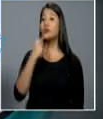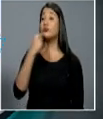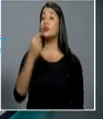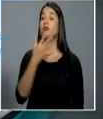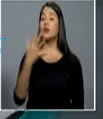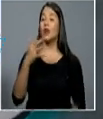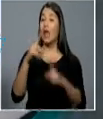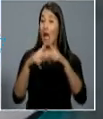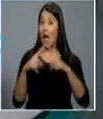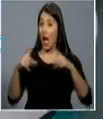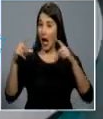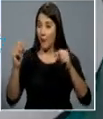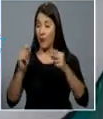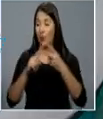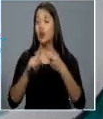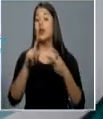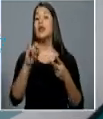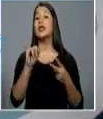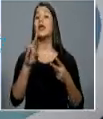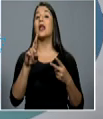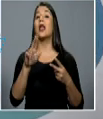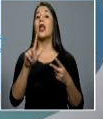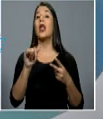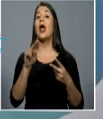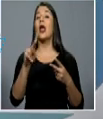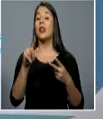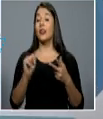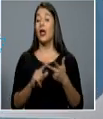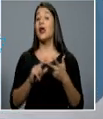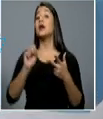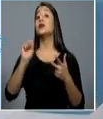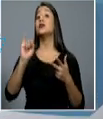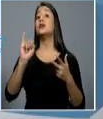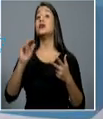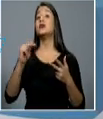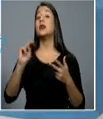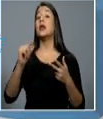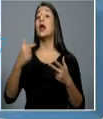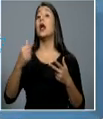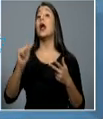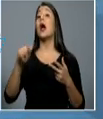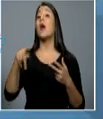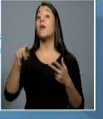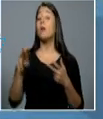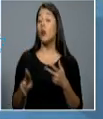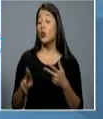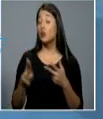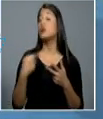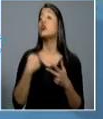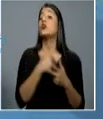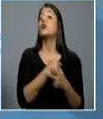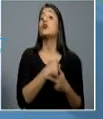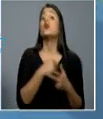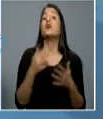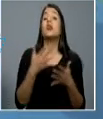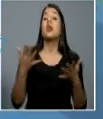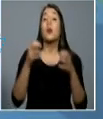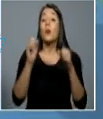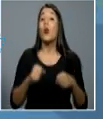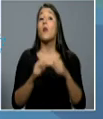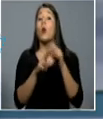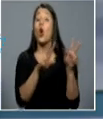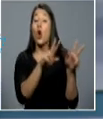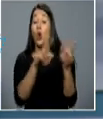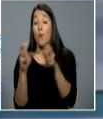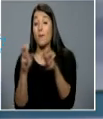que Japón, Islandia y Singapur tienen las mejores condiciones. ¿Qué podríamos copiar nosotros como país con las